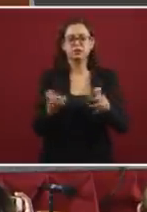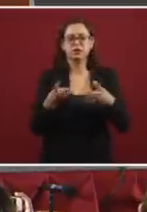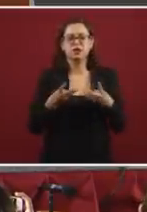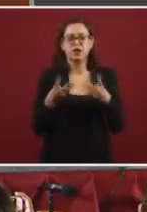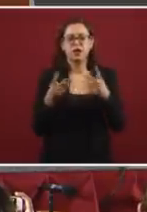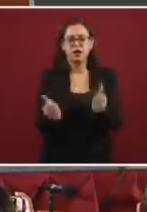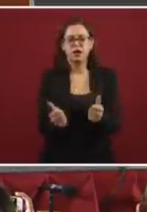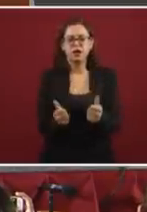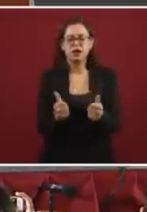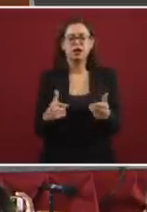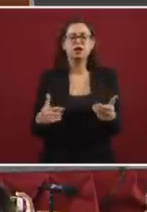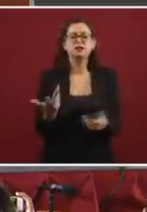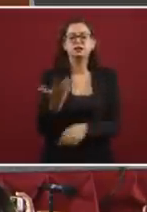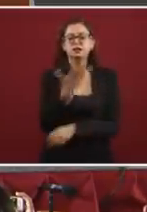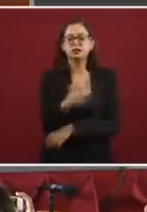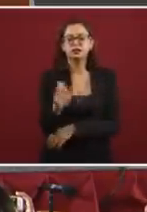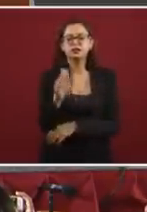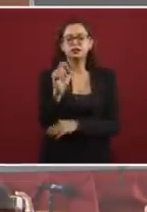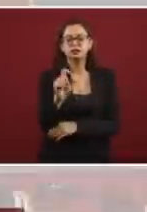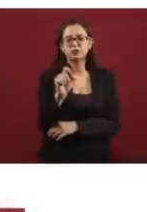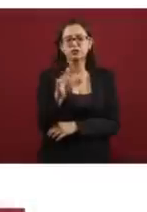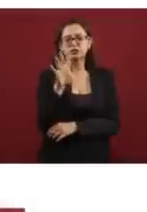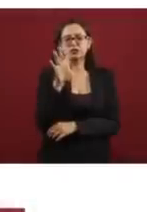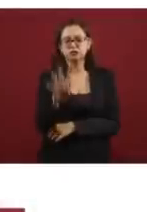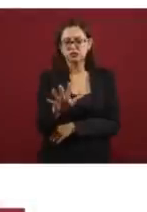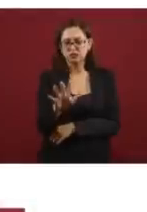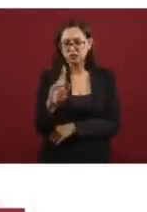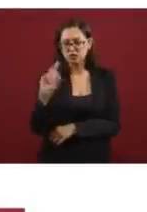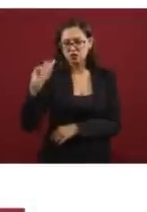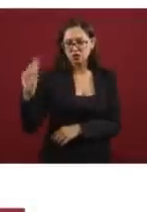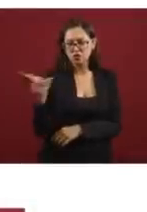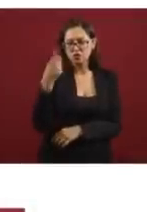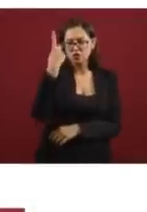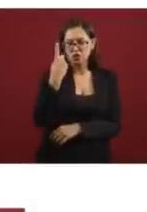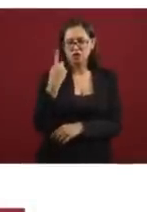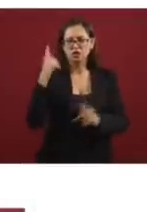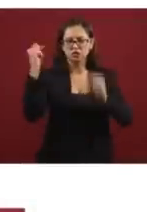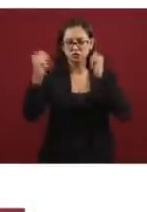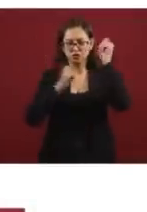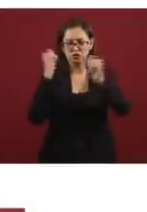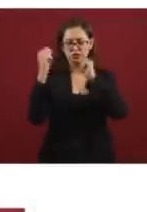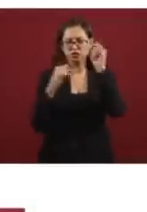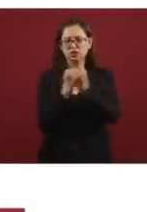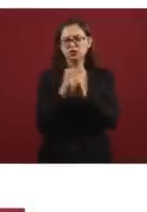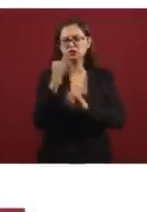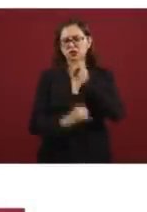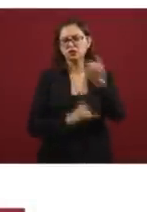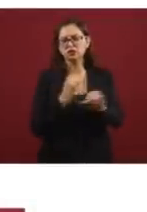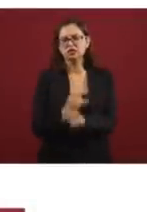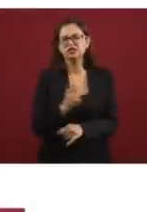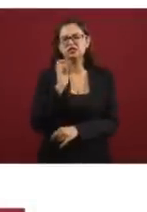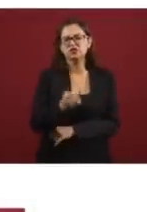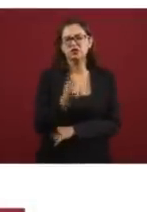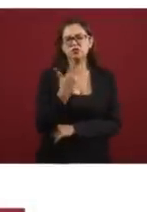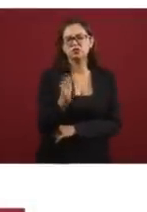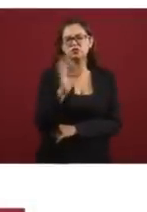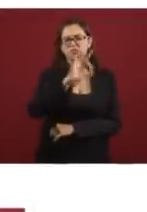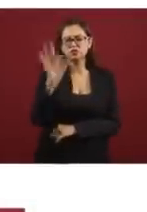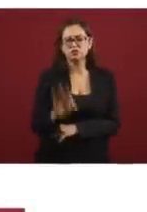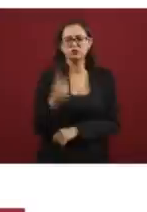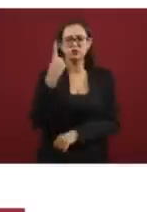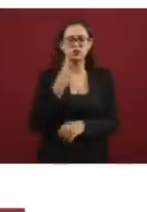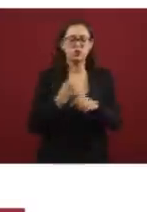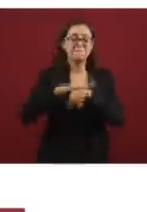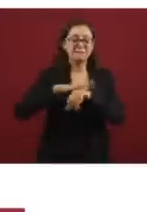500 25.8 dólares que es de turistas internacionales 5.5 más que el año